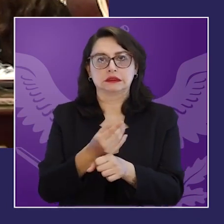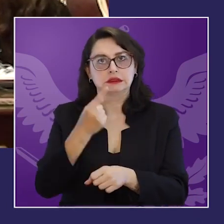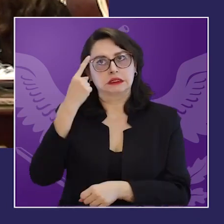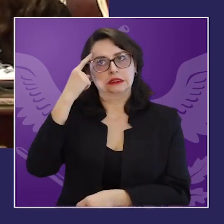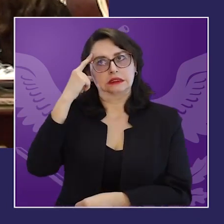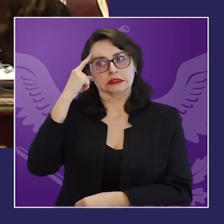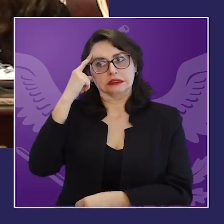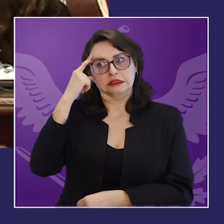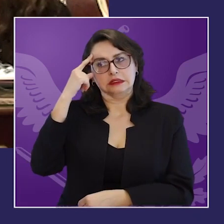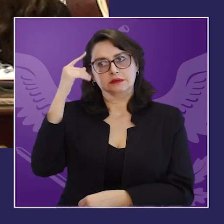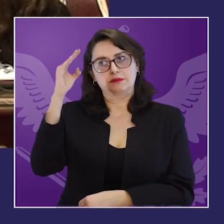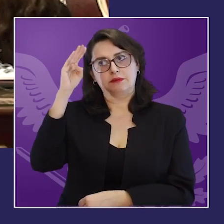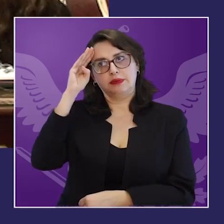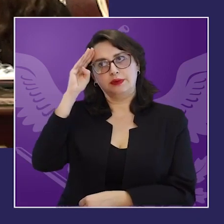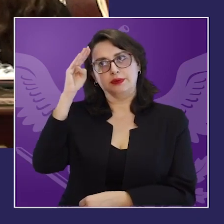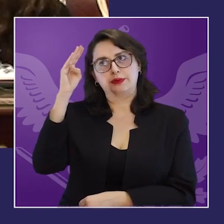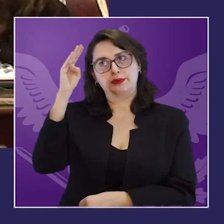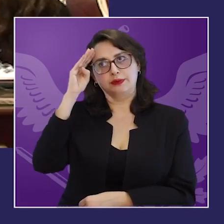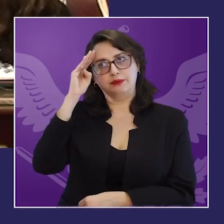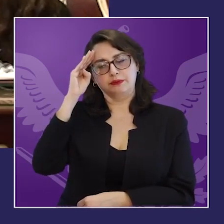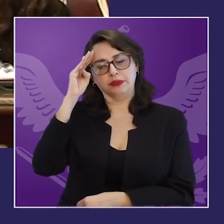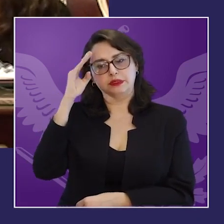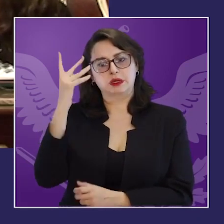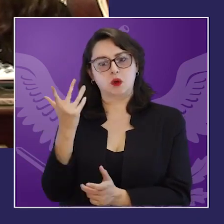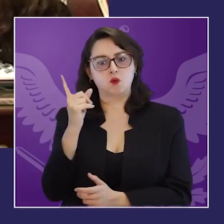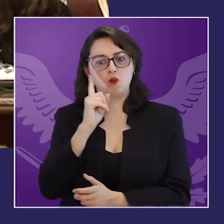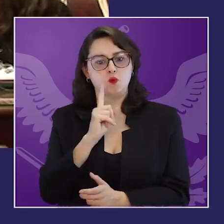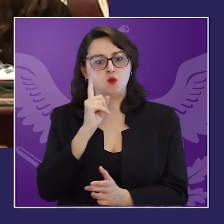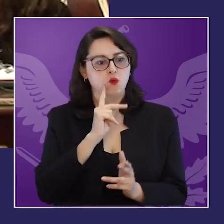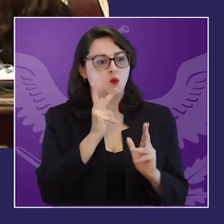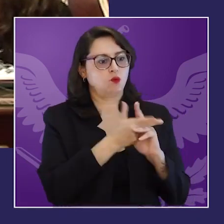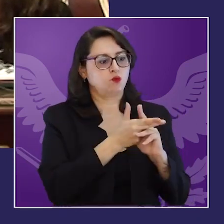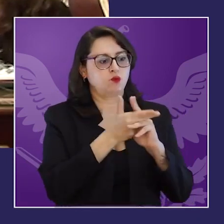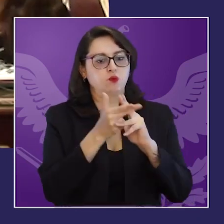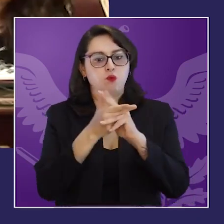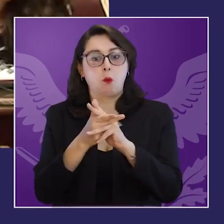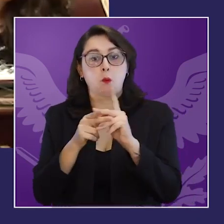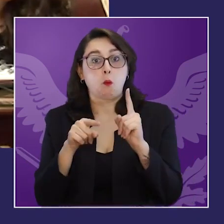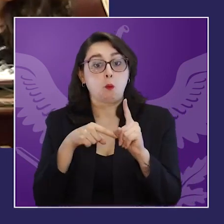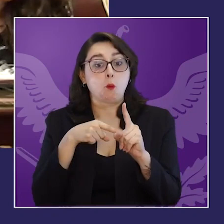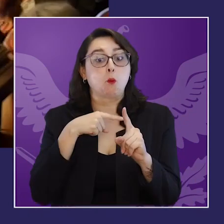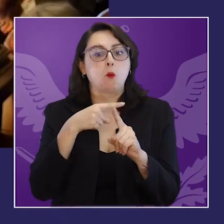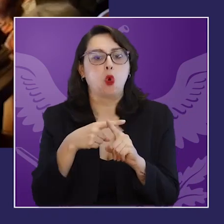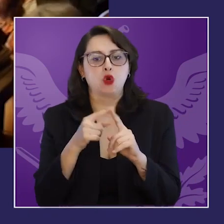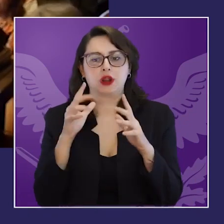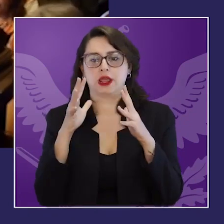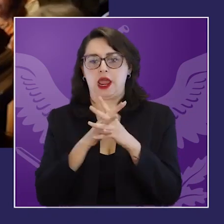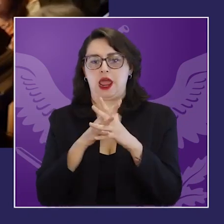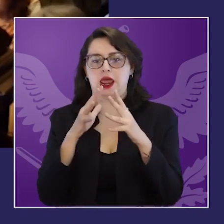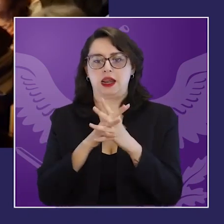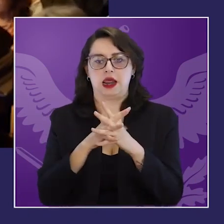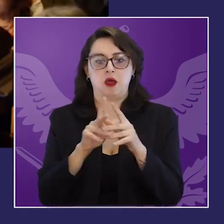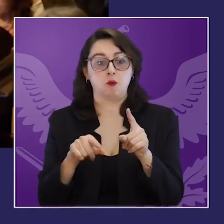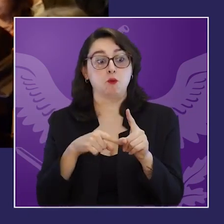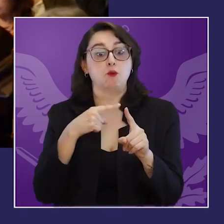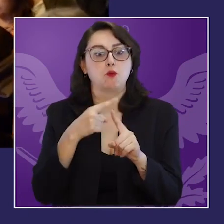que me pareció muy interesante en temas de reparación es la necesidad de empezar a pensar en los casos de conflicto,